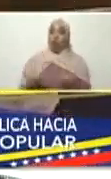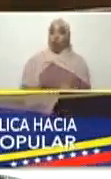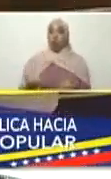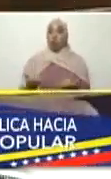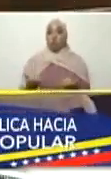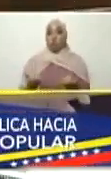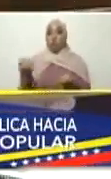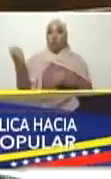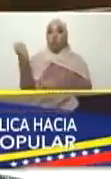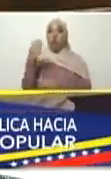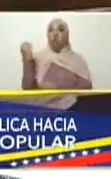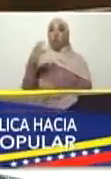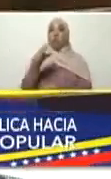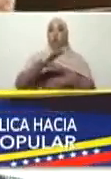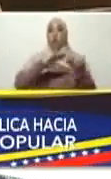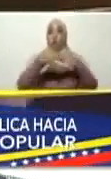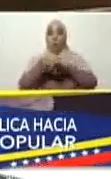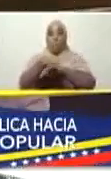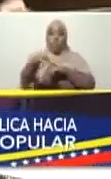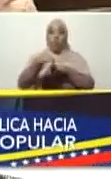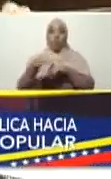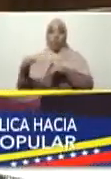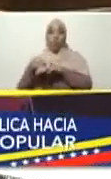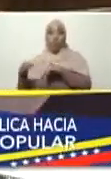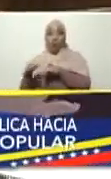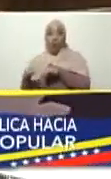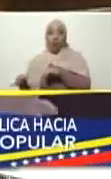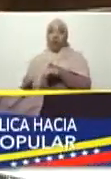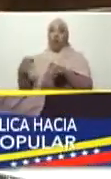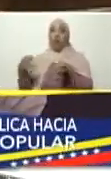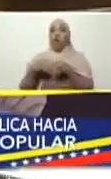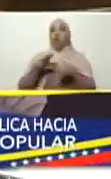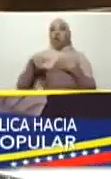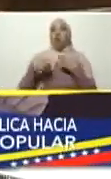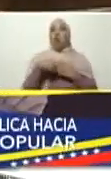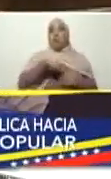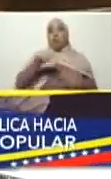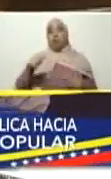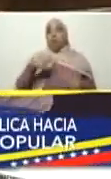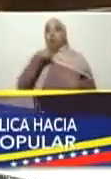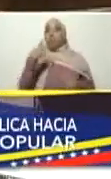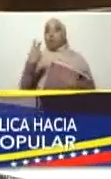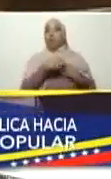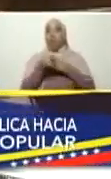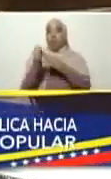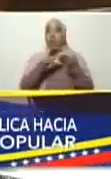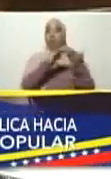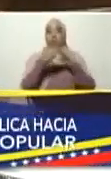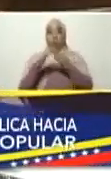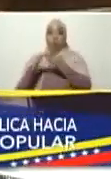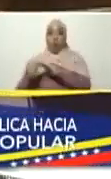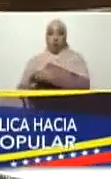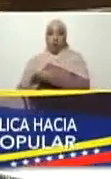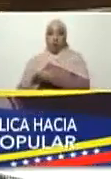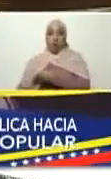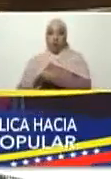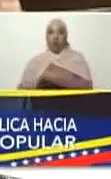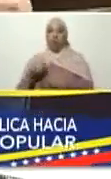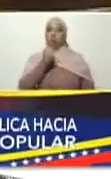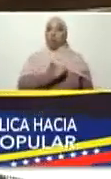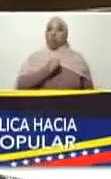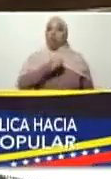nuestros consejos municipales y todos los voceros y voceras de nuestras comunas. El parlamentarismo popular en la